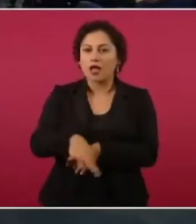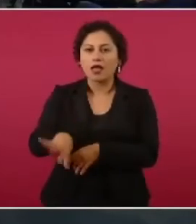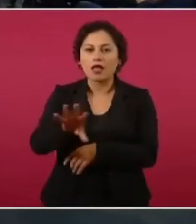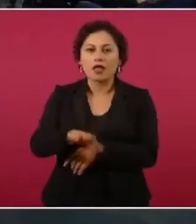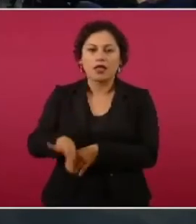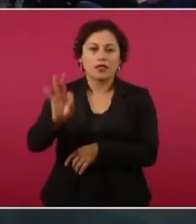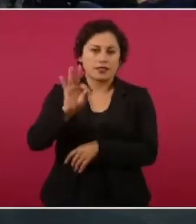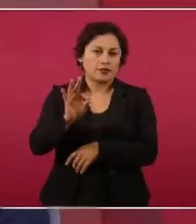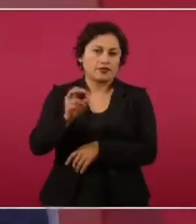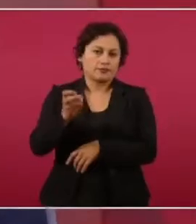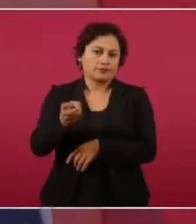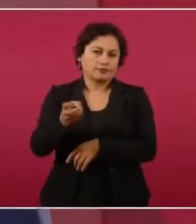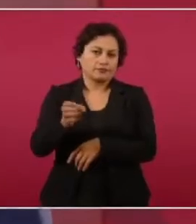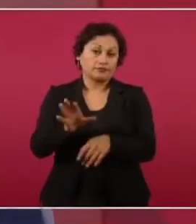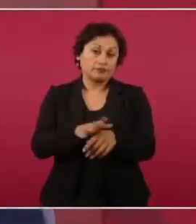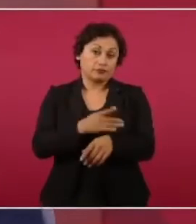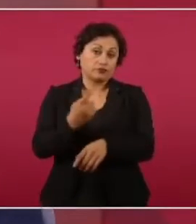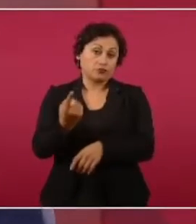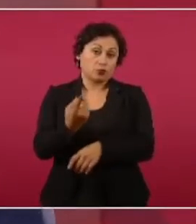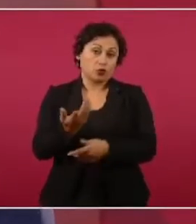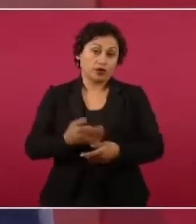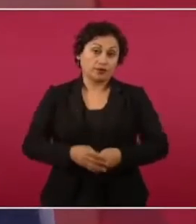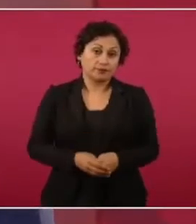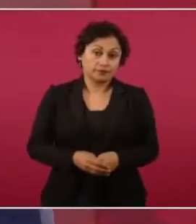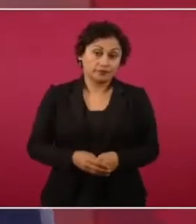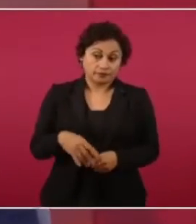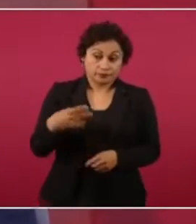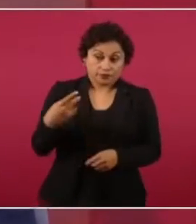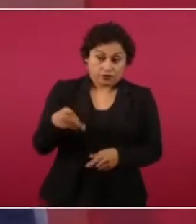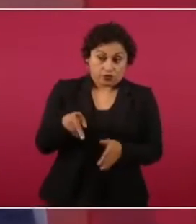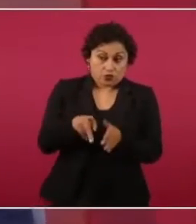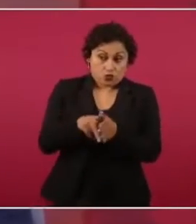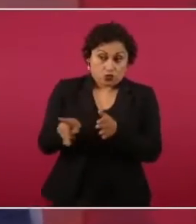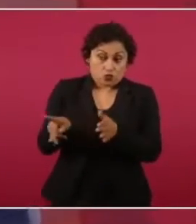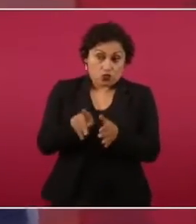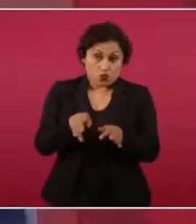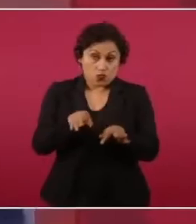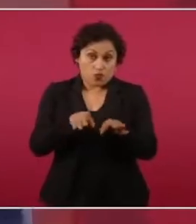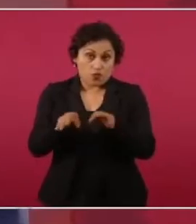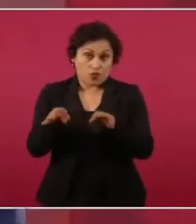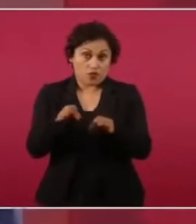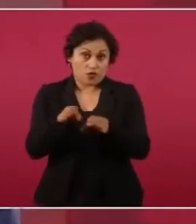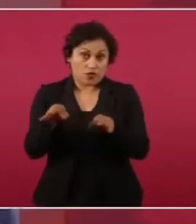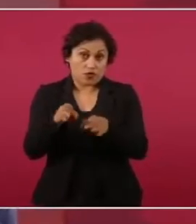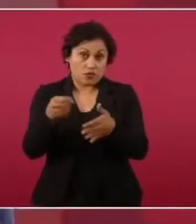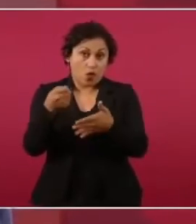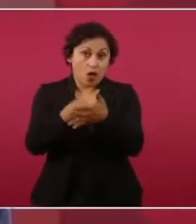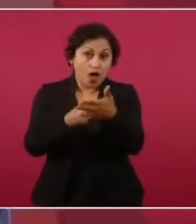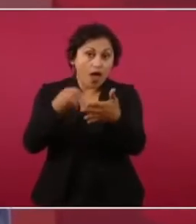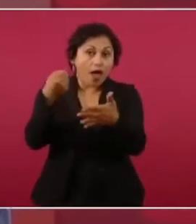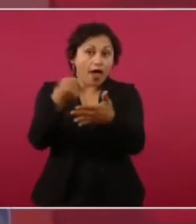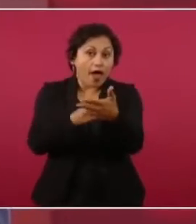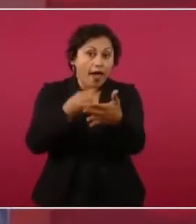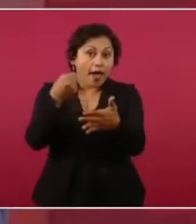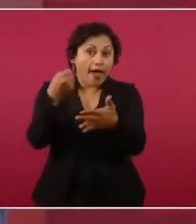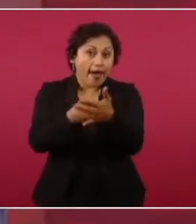porque ese es el periodismo de combate, independiente, de lucha,